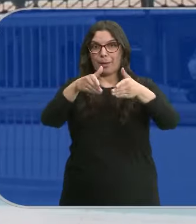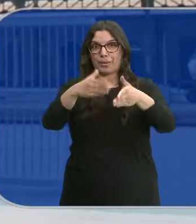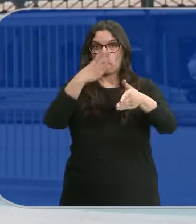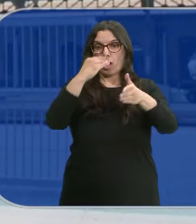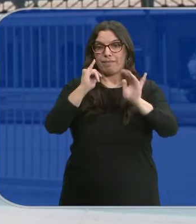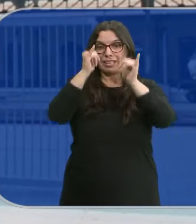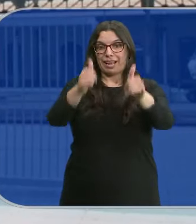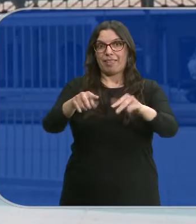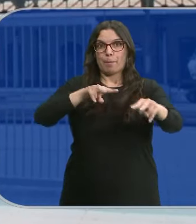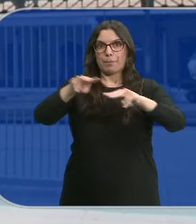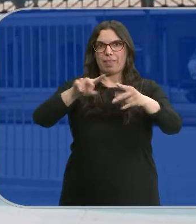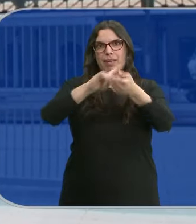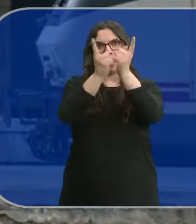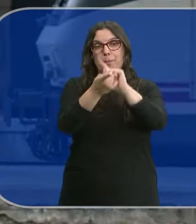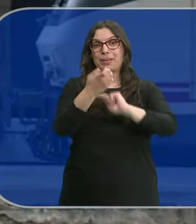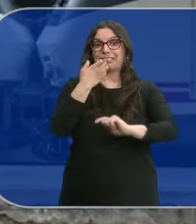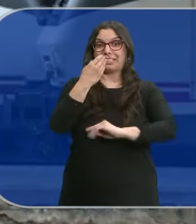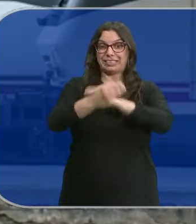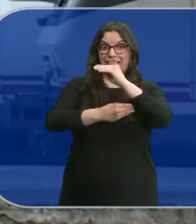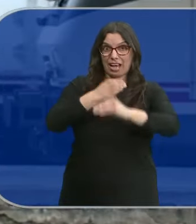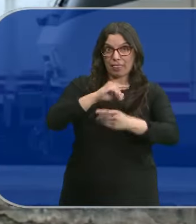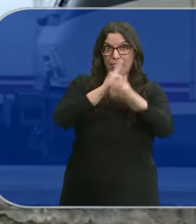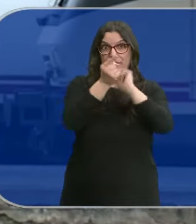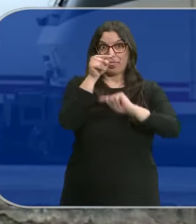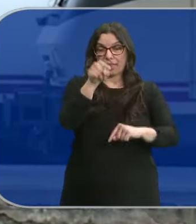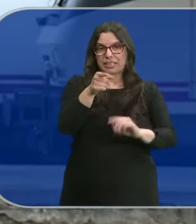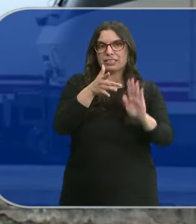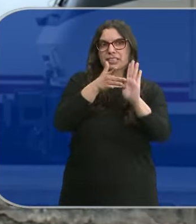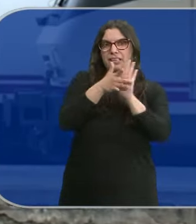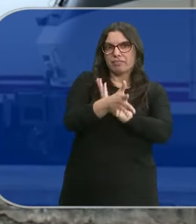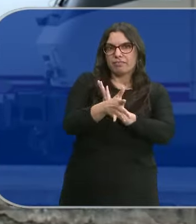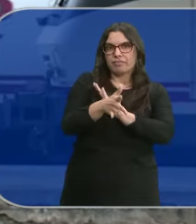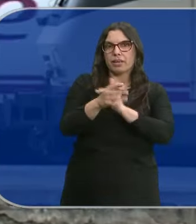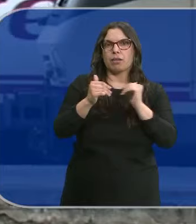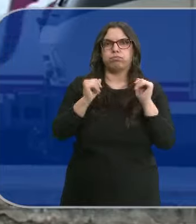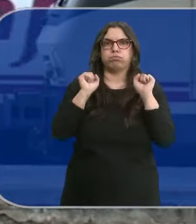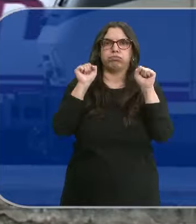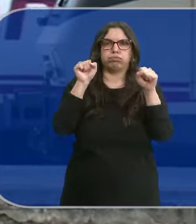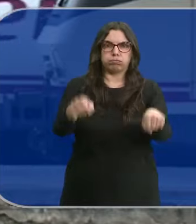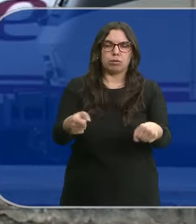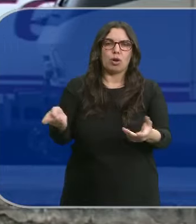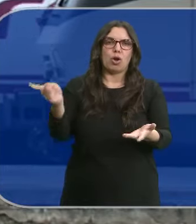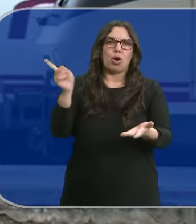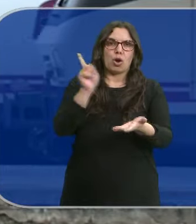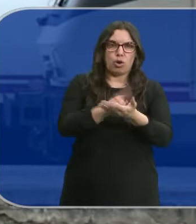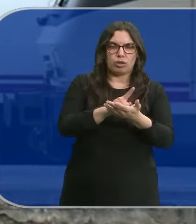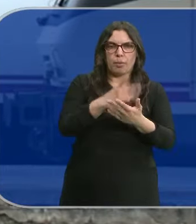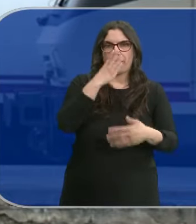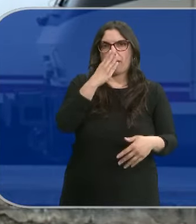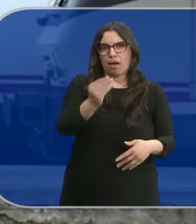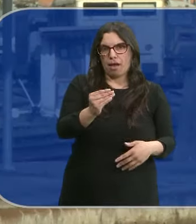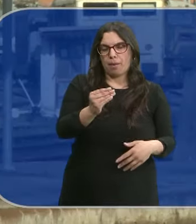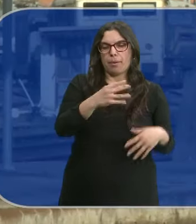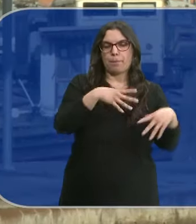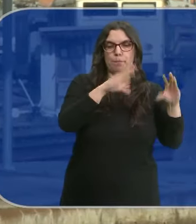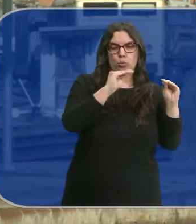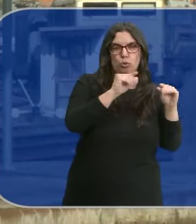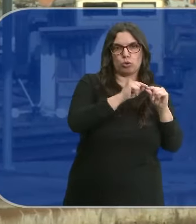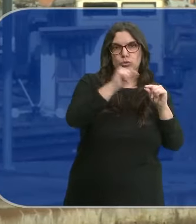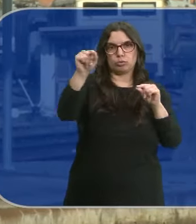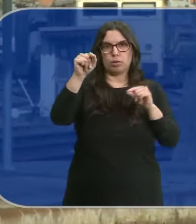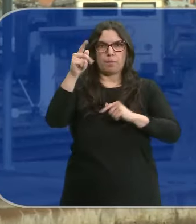su llegada a Miranda de Ebro. Del llevarse a cabo esta iniciativa, implicaría un nuevo retraso en la conexión ferroviaria por alta velocidad de Burgos